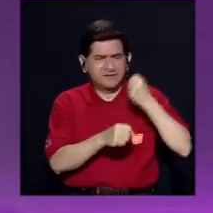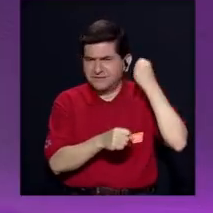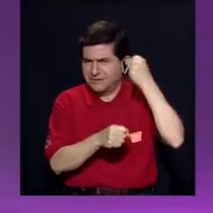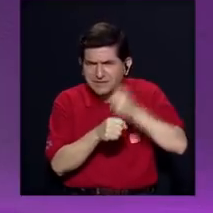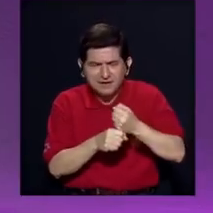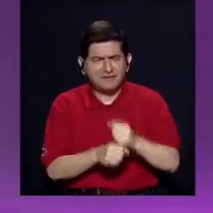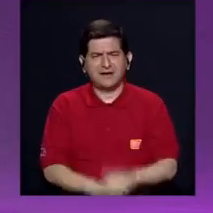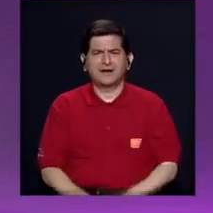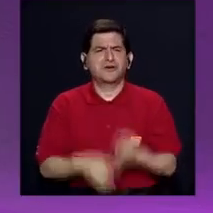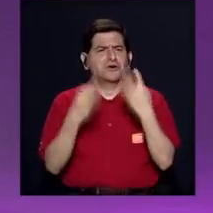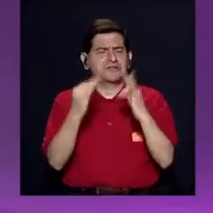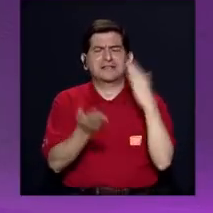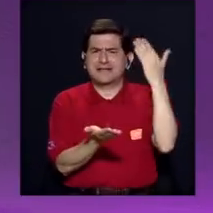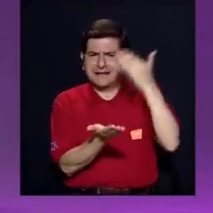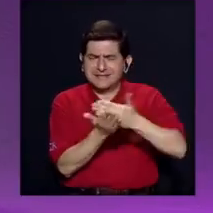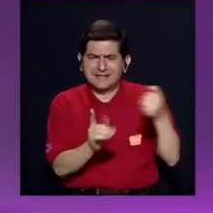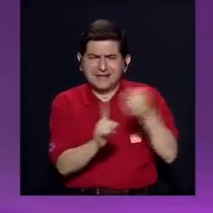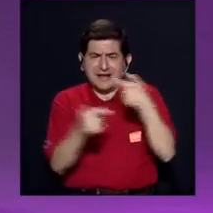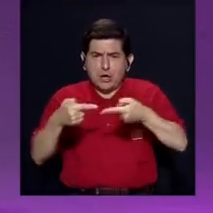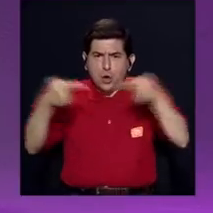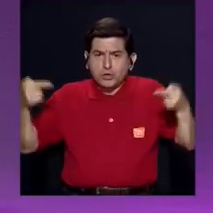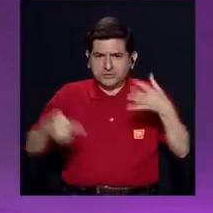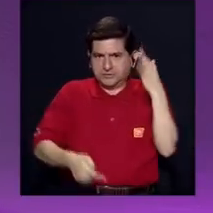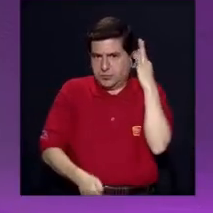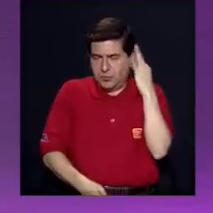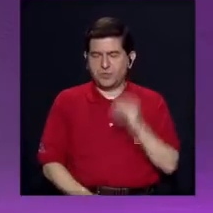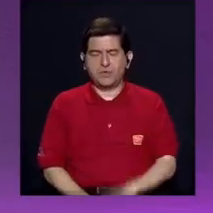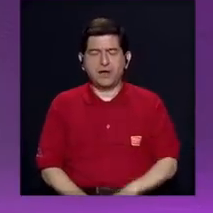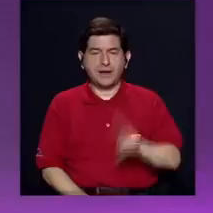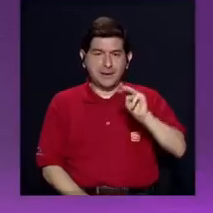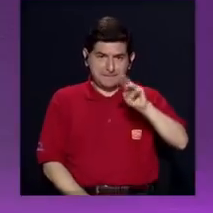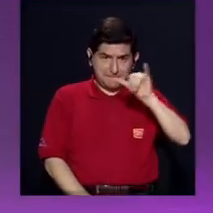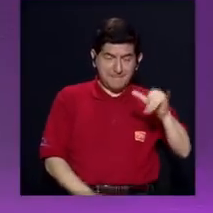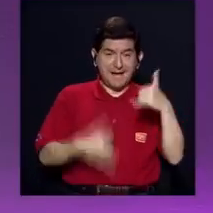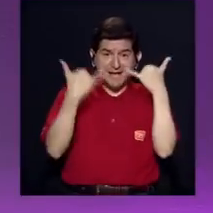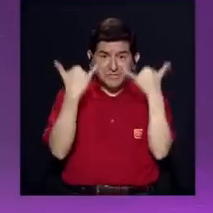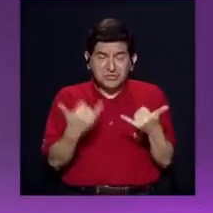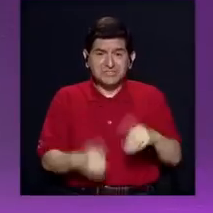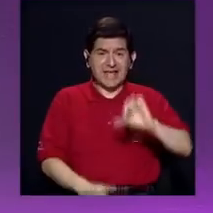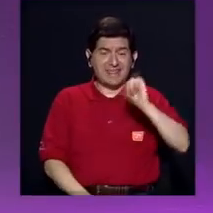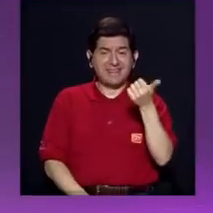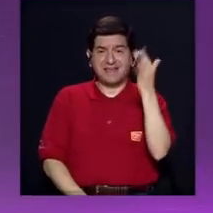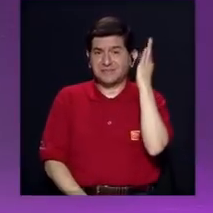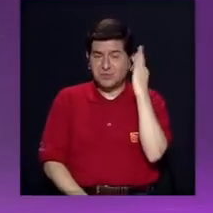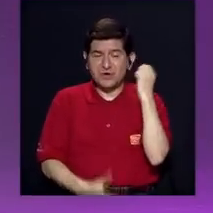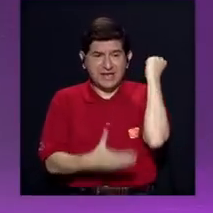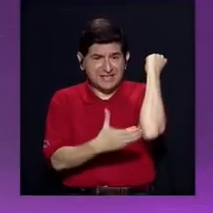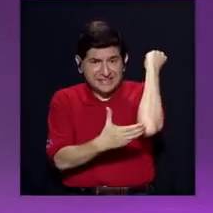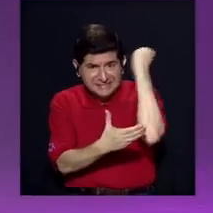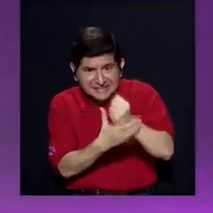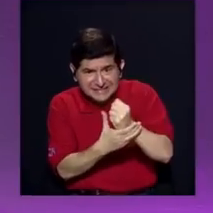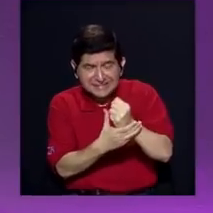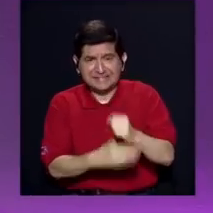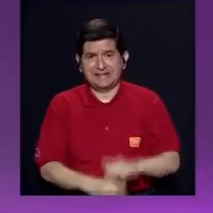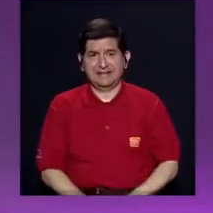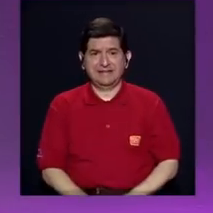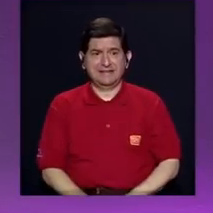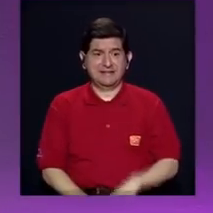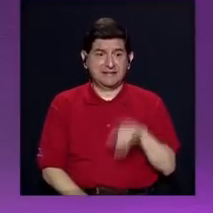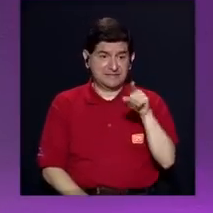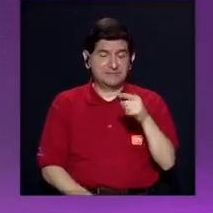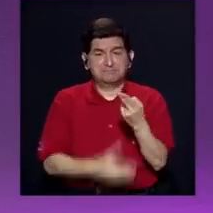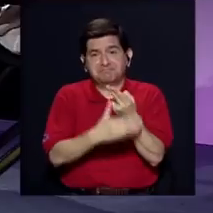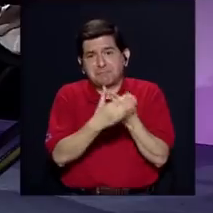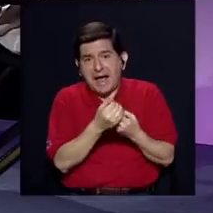hecho para detener la violencia contra las mujeres al mes de mayo llevamos 10 mujeres asesinadas por